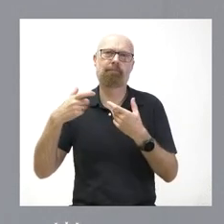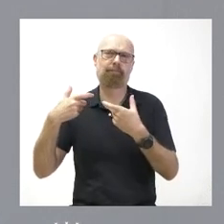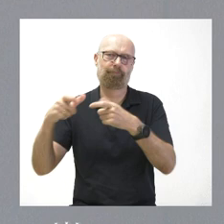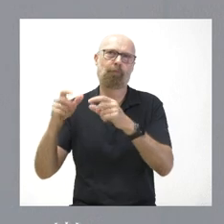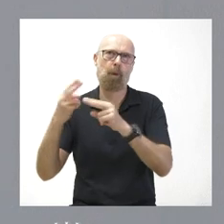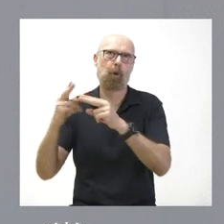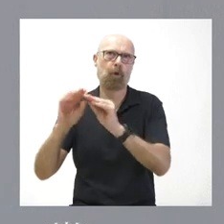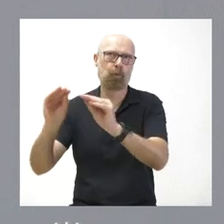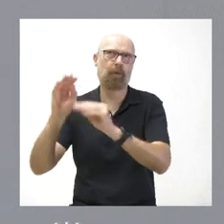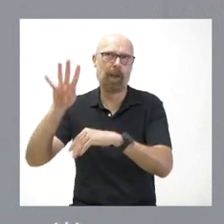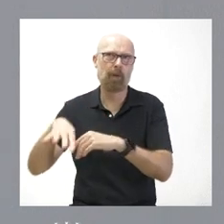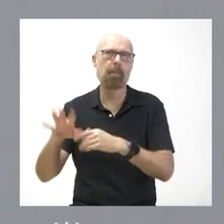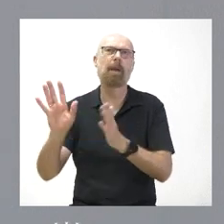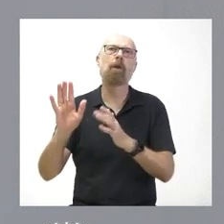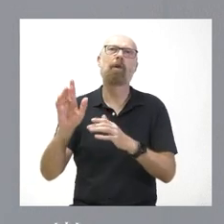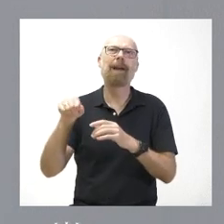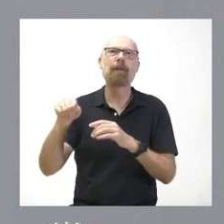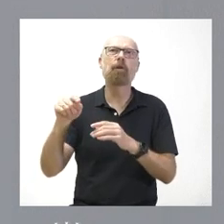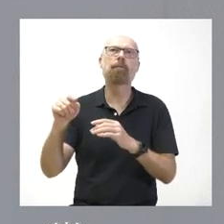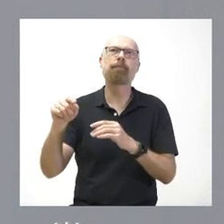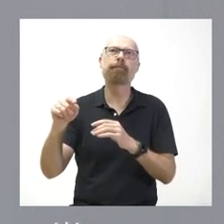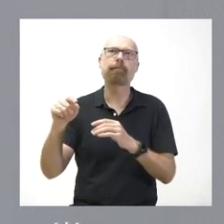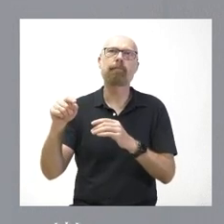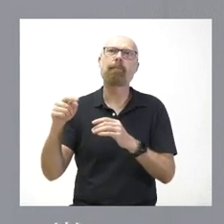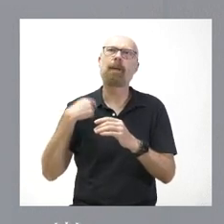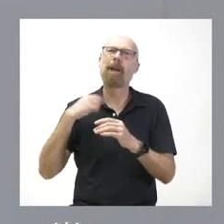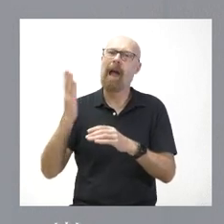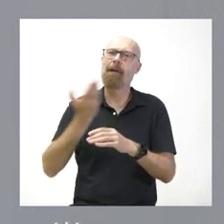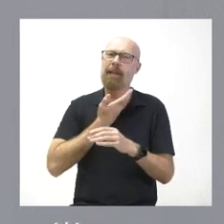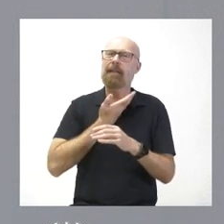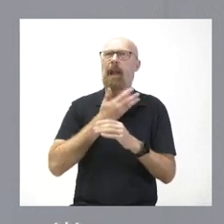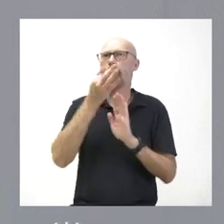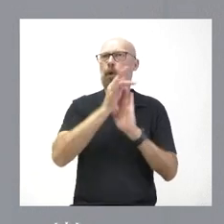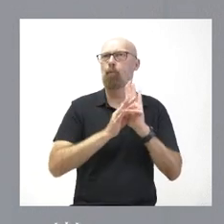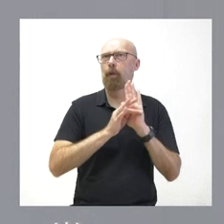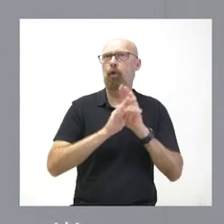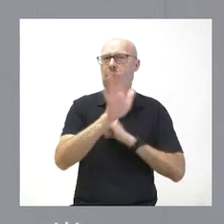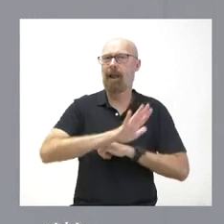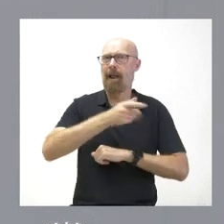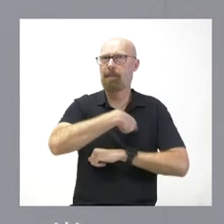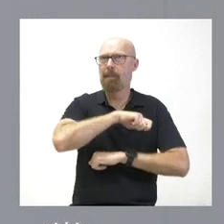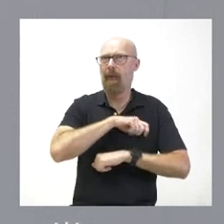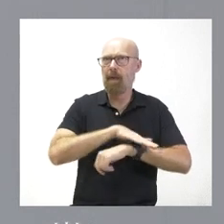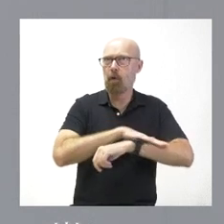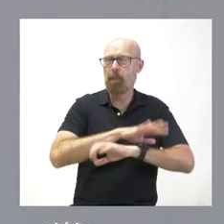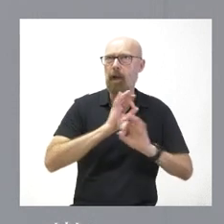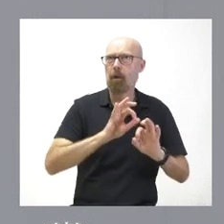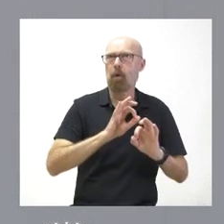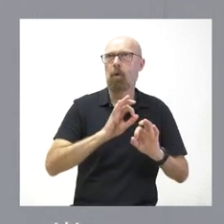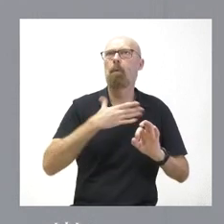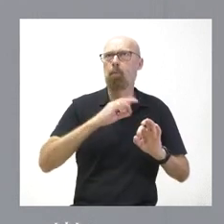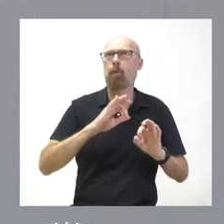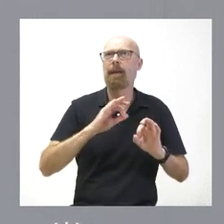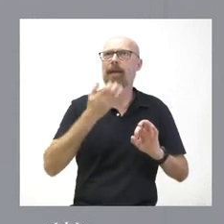conjunto del presupuesto nacional y lo que ese presupuesto puede gastar en el conjunto de España porque